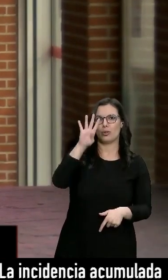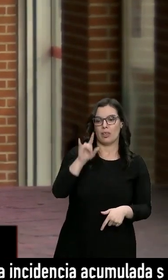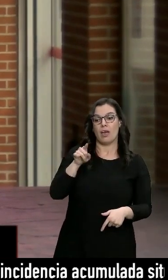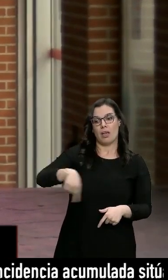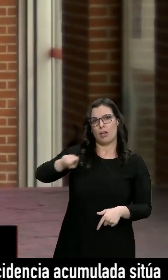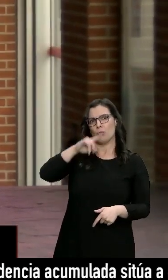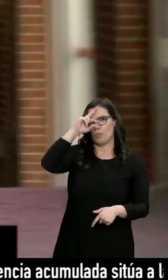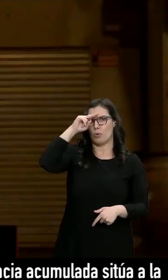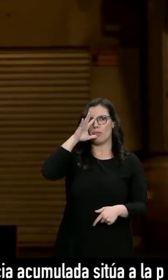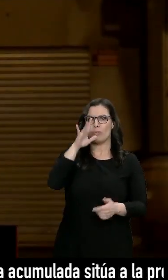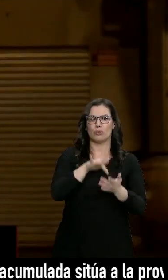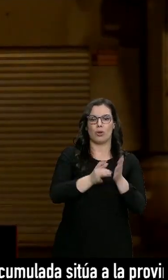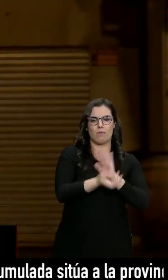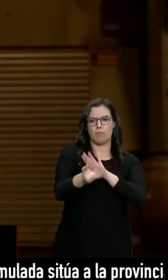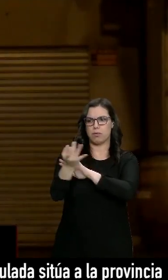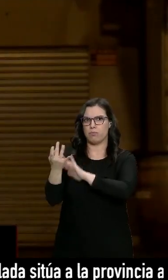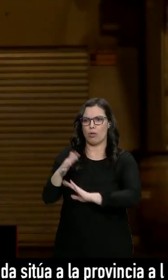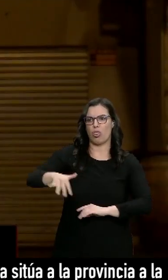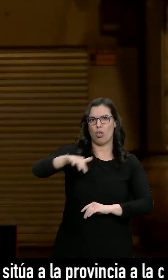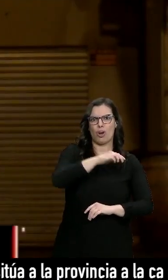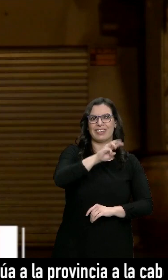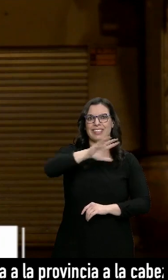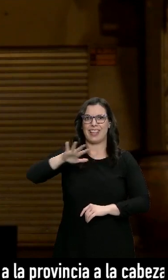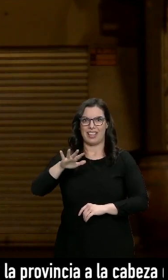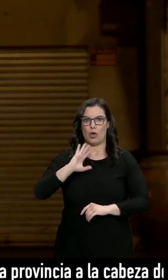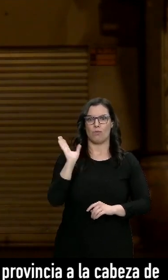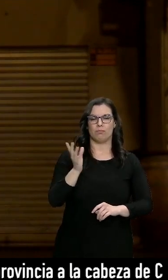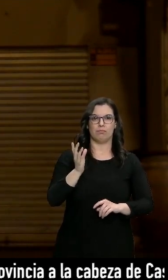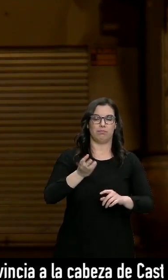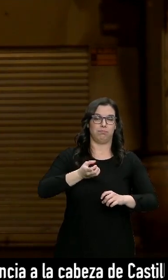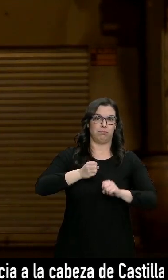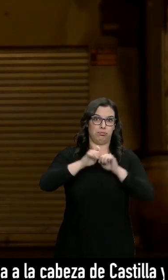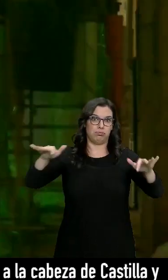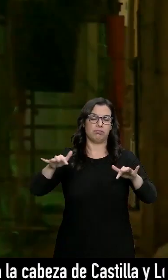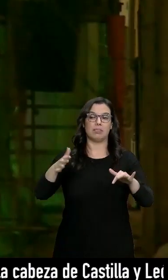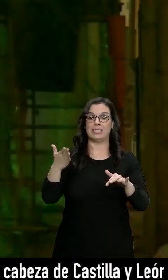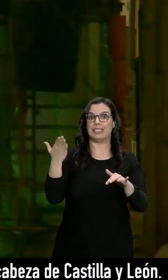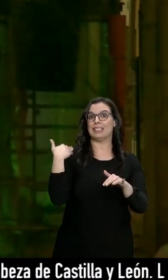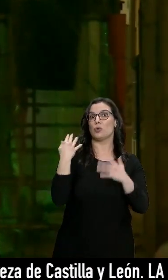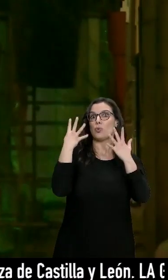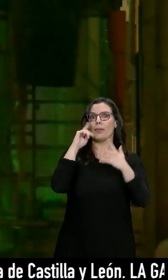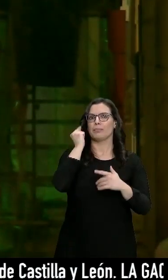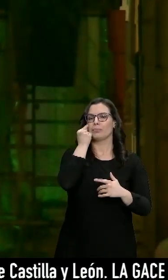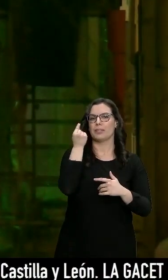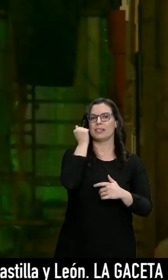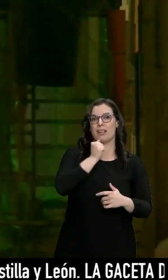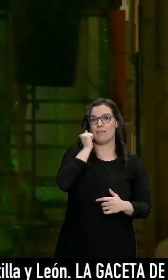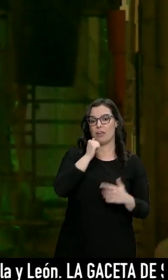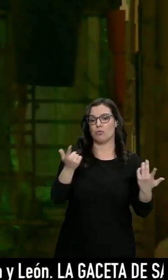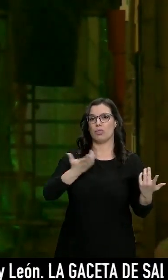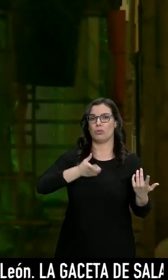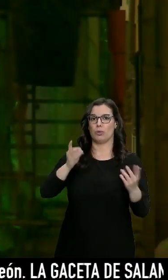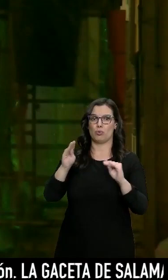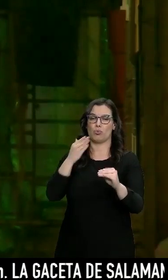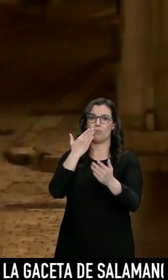porque hay 35 brotes activos. 9 de ellos se detectaron el pasado sábado. El ayuntamiento llama a la responsabilidad y